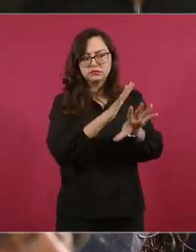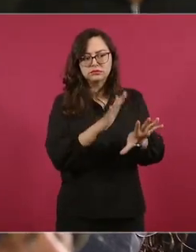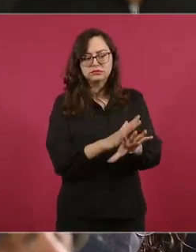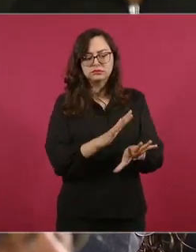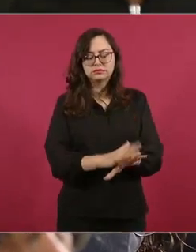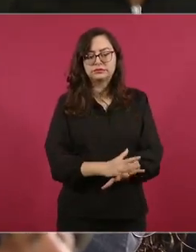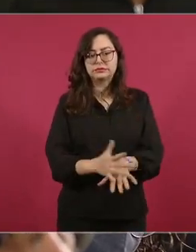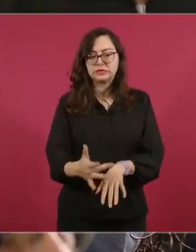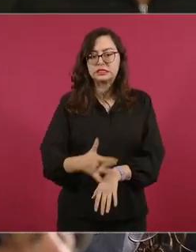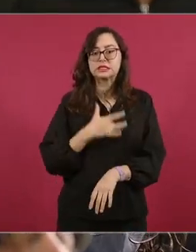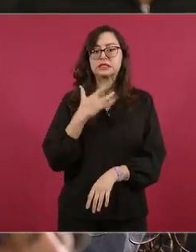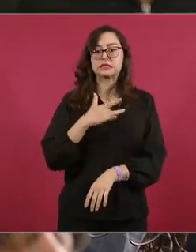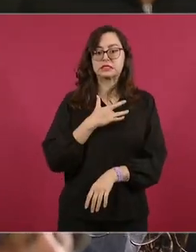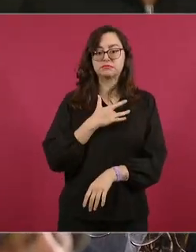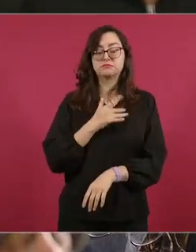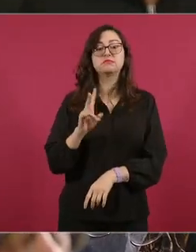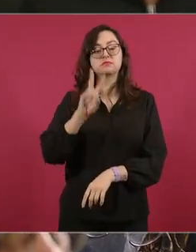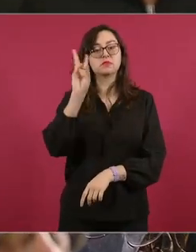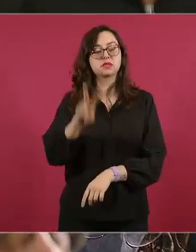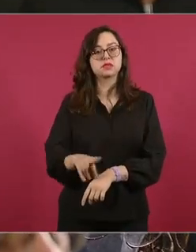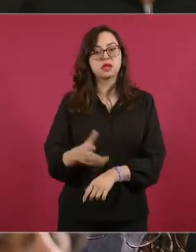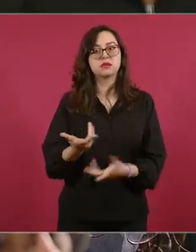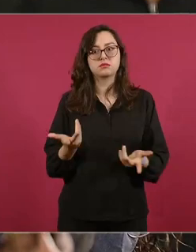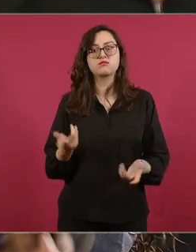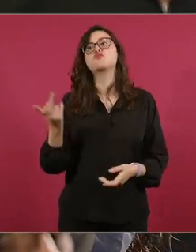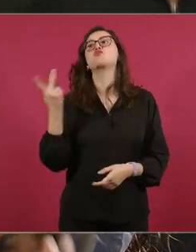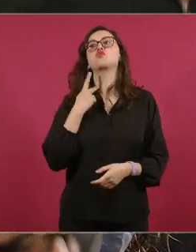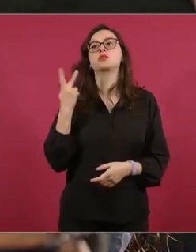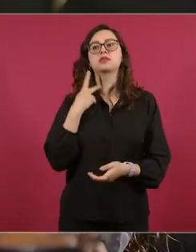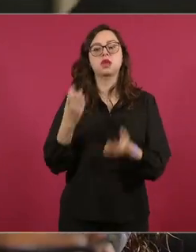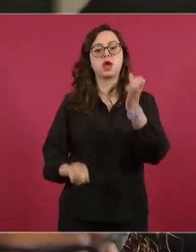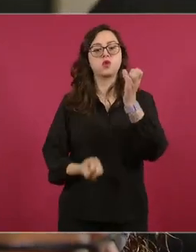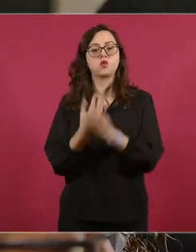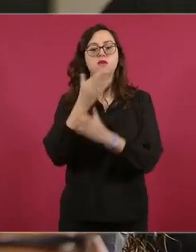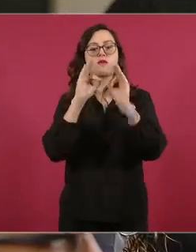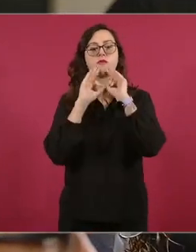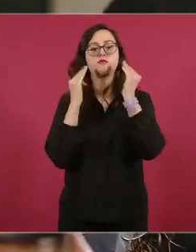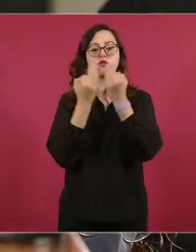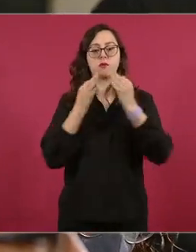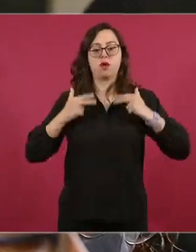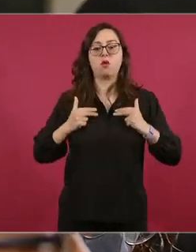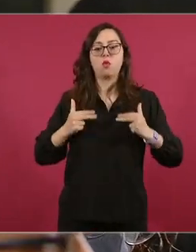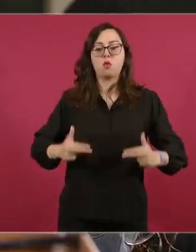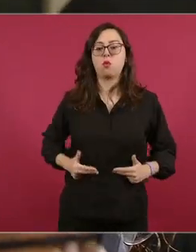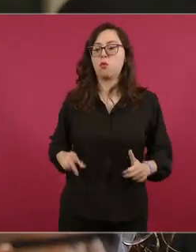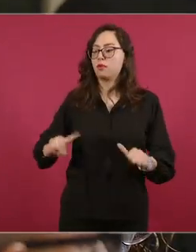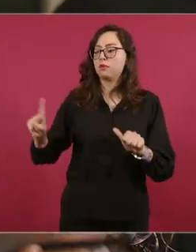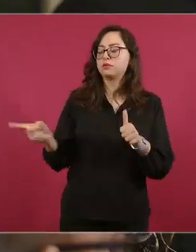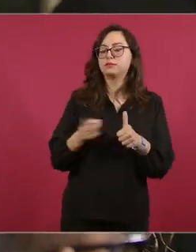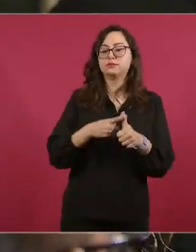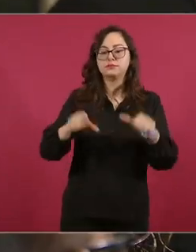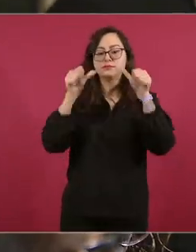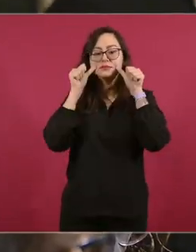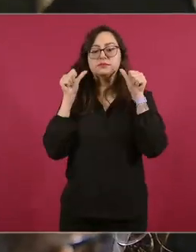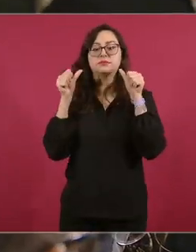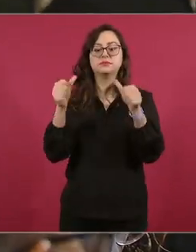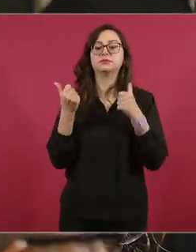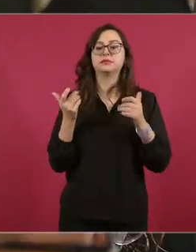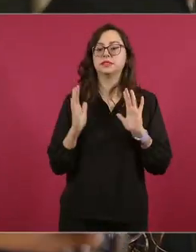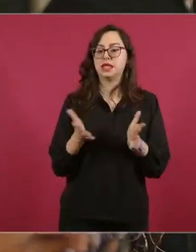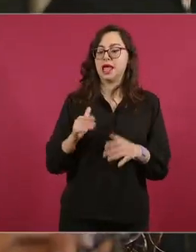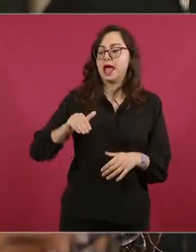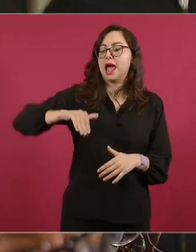muy manifiesto el humanismo mexicano en estas nuevas reformas que usted está externando, como lo han estado aquí platicando la Secretaría de